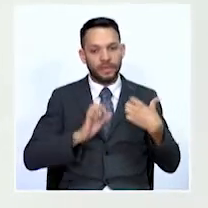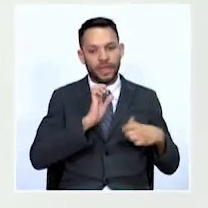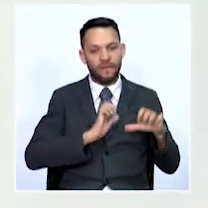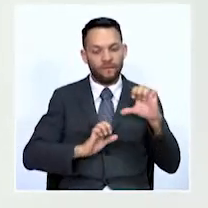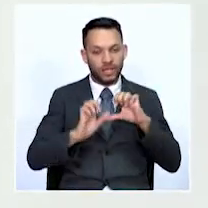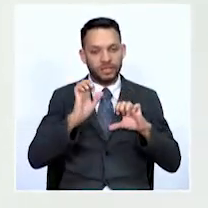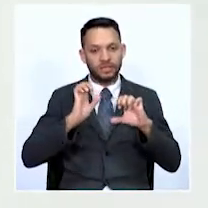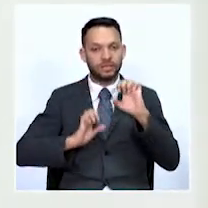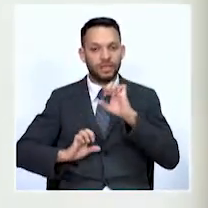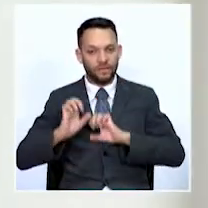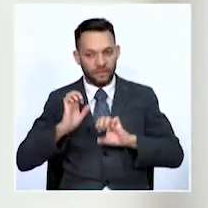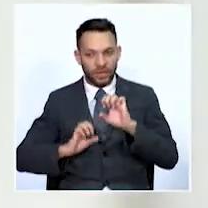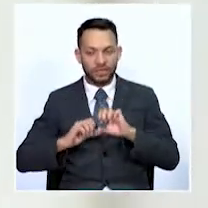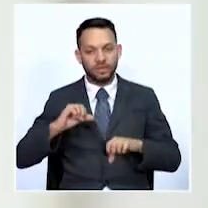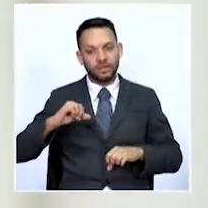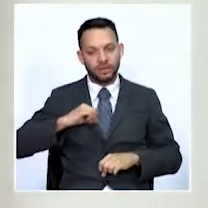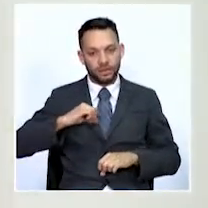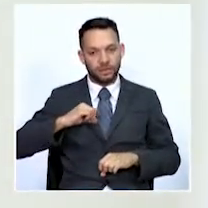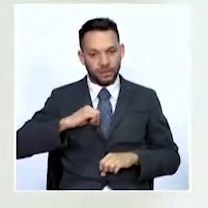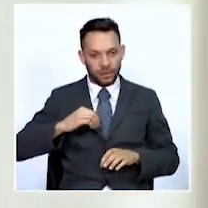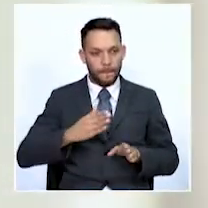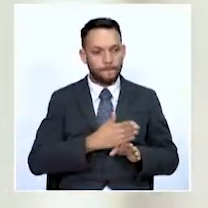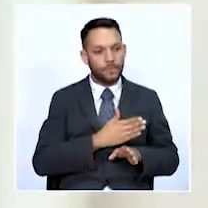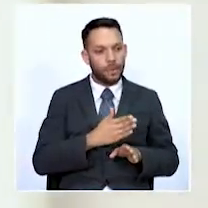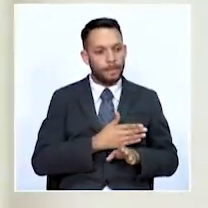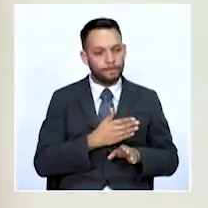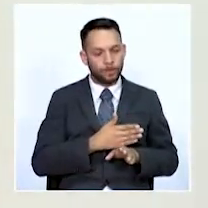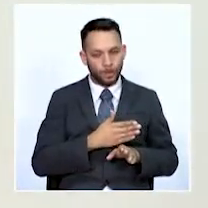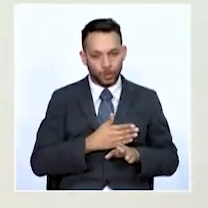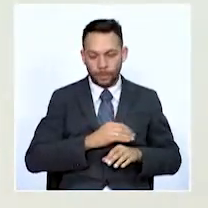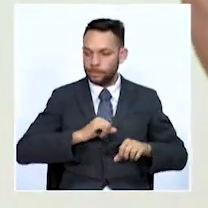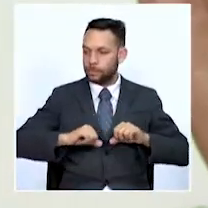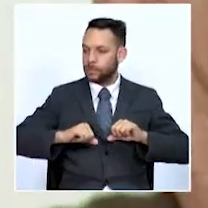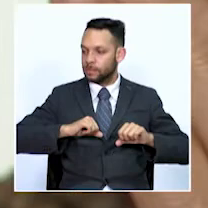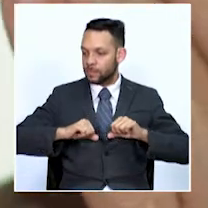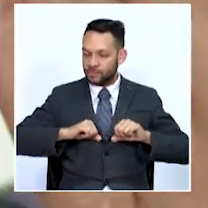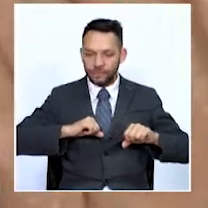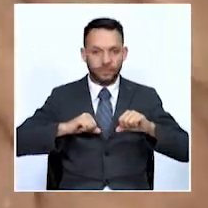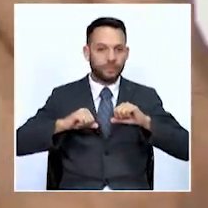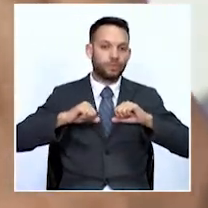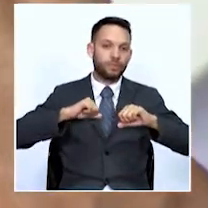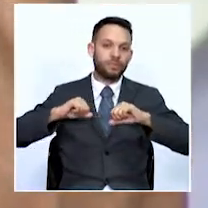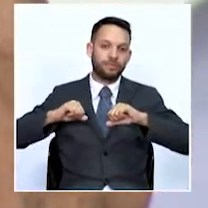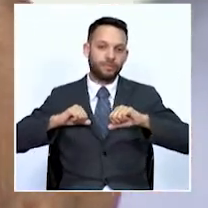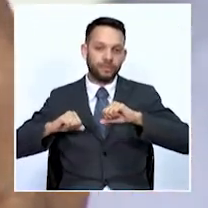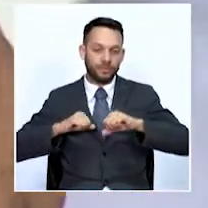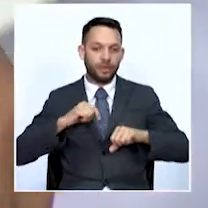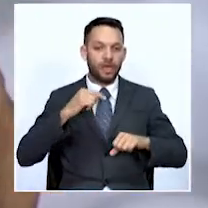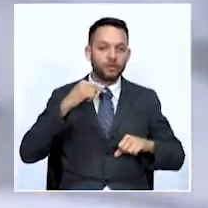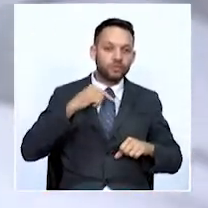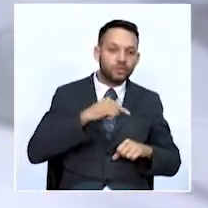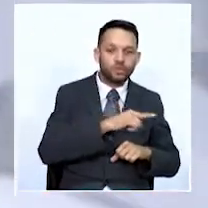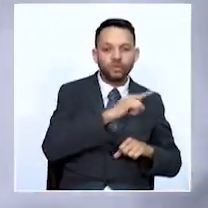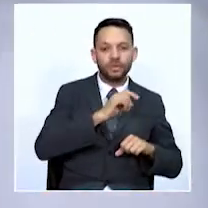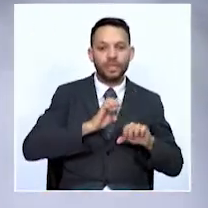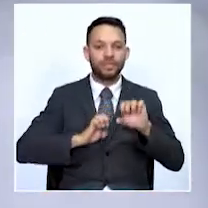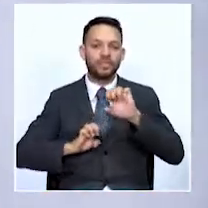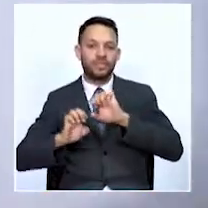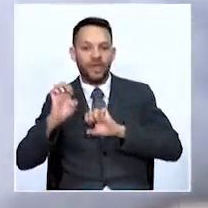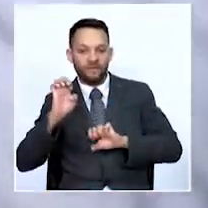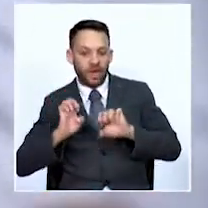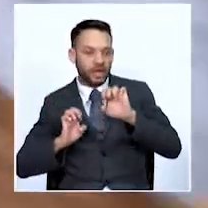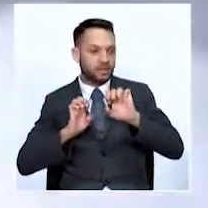problema desde el punto de vista de funcionabilidad y sus defensas, que eran para atacar